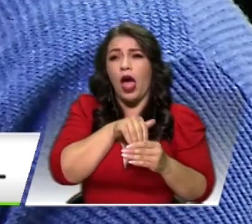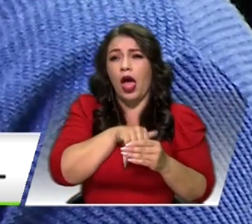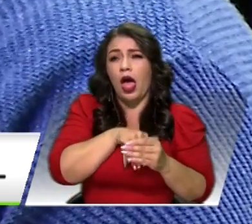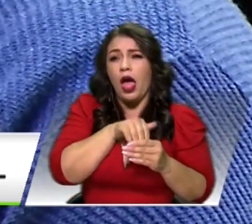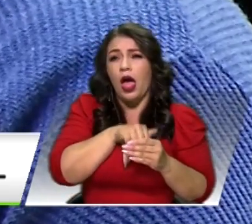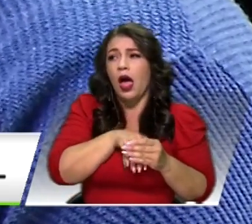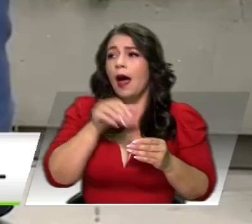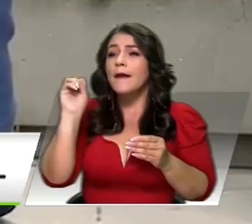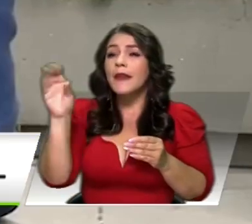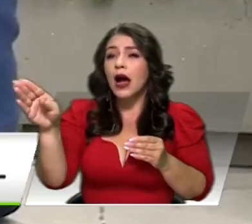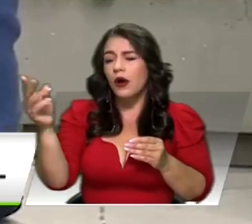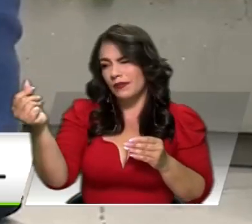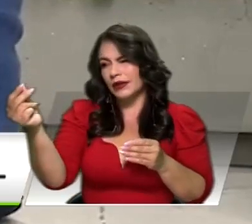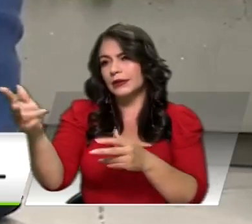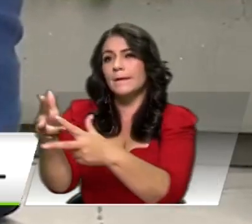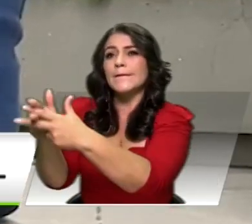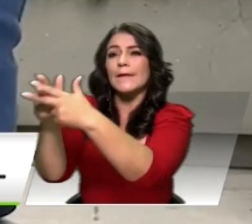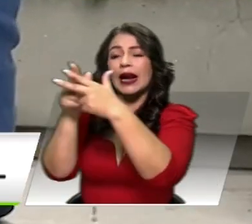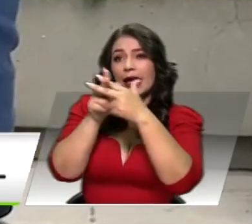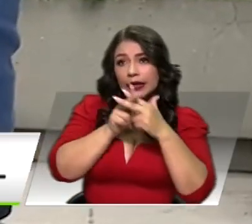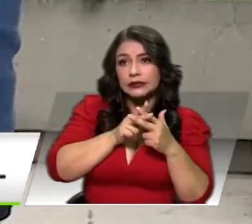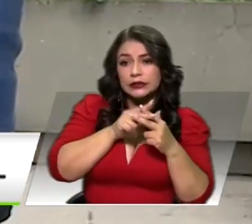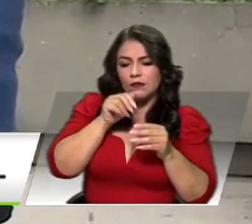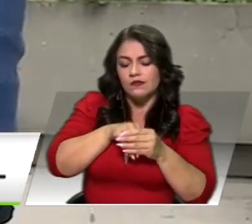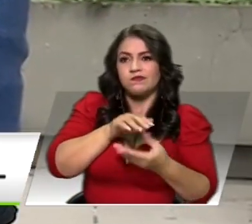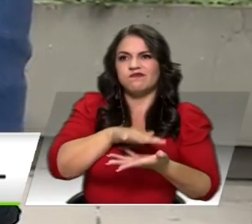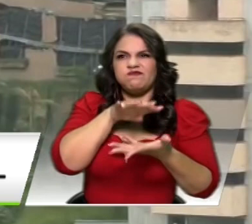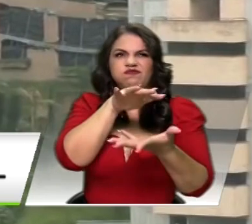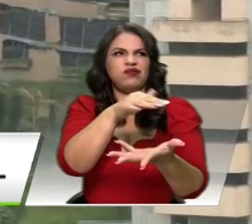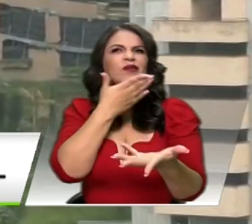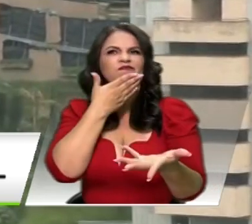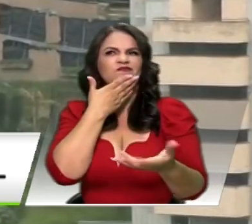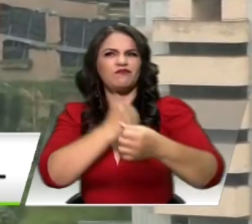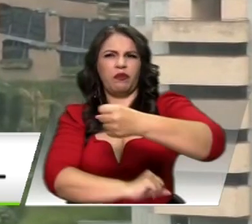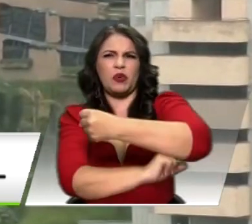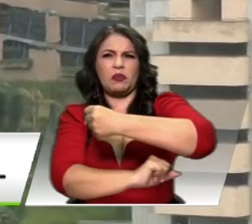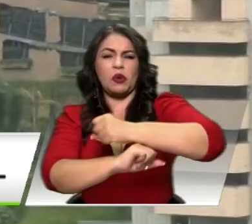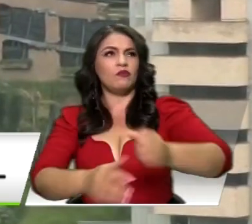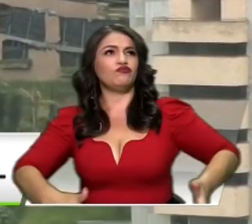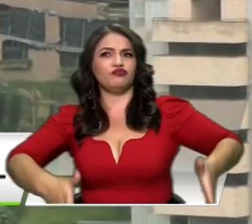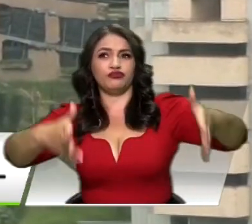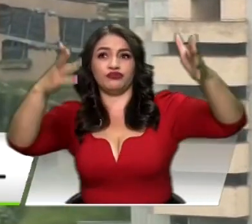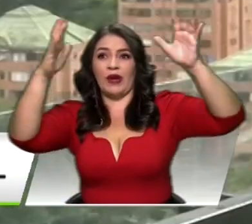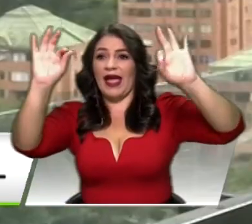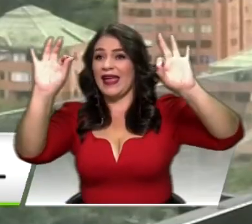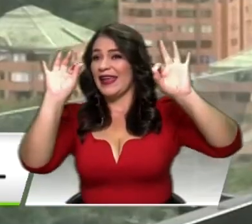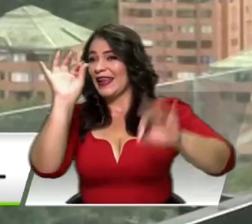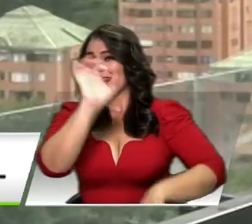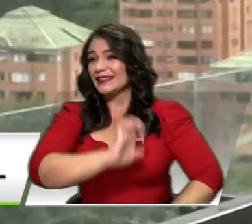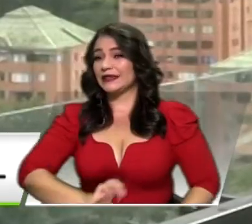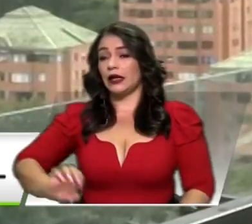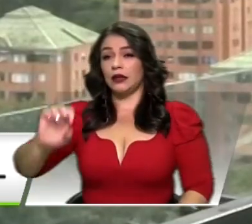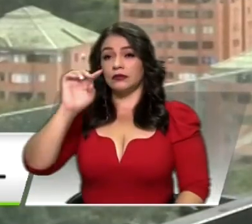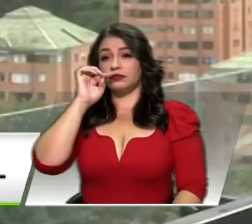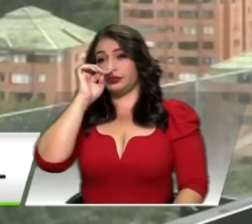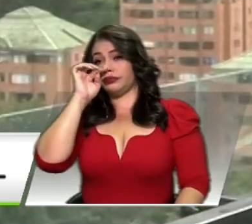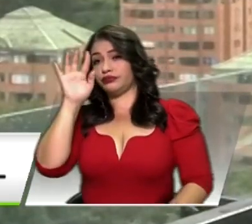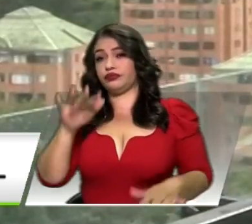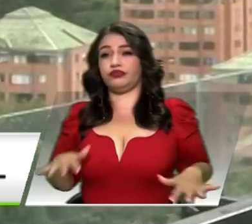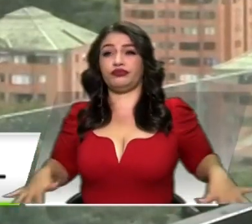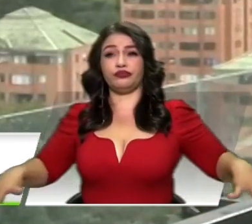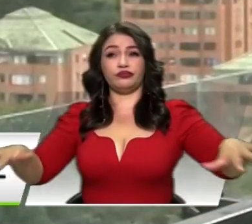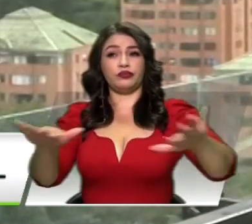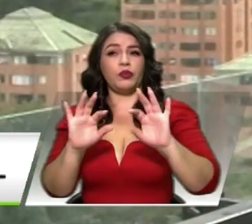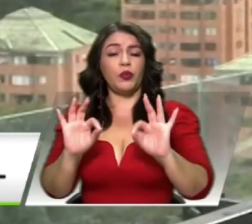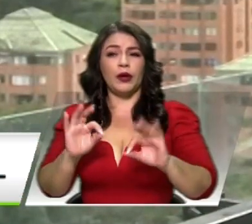casi impagable. Estaba convencido que valía la pena, pues en ese momento era un lujo encontrar la vecindad de